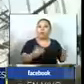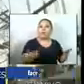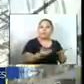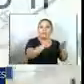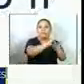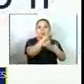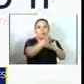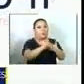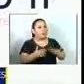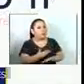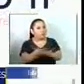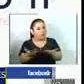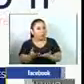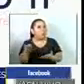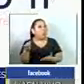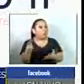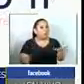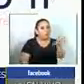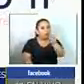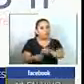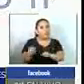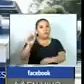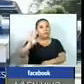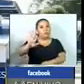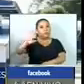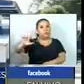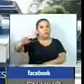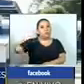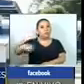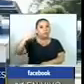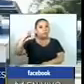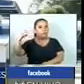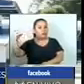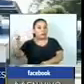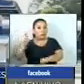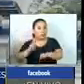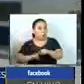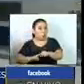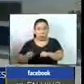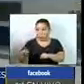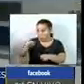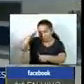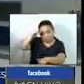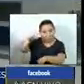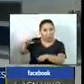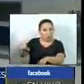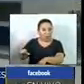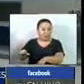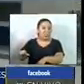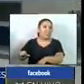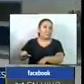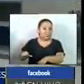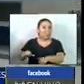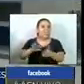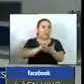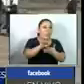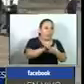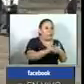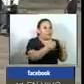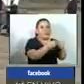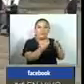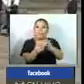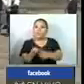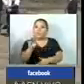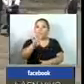Fomilenio 2 que asciende a 55 millones de dólares caso contrario de no aprobarse se puede poner en riesgo al menos 40